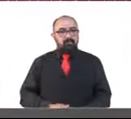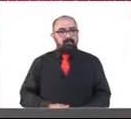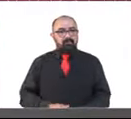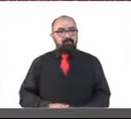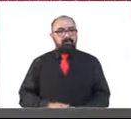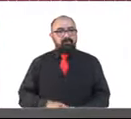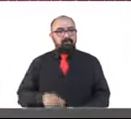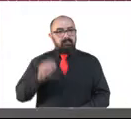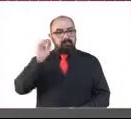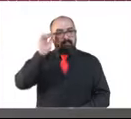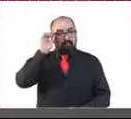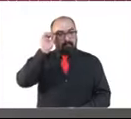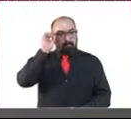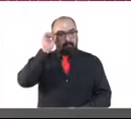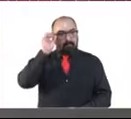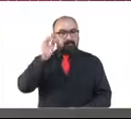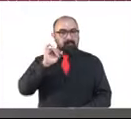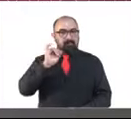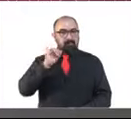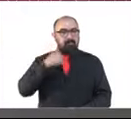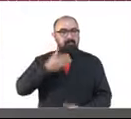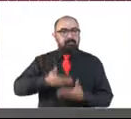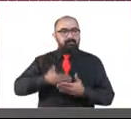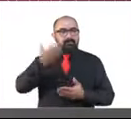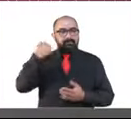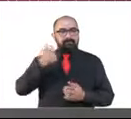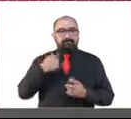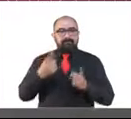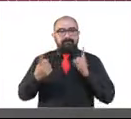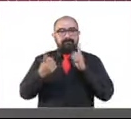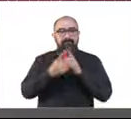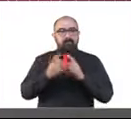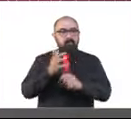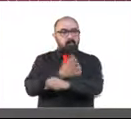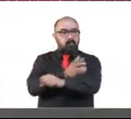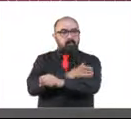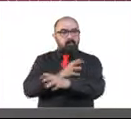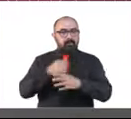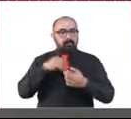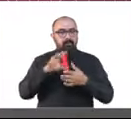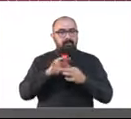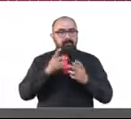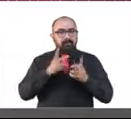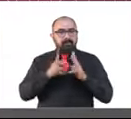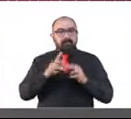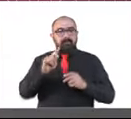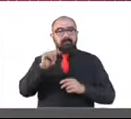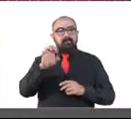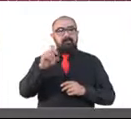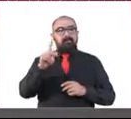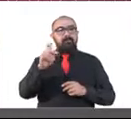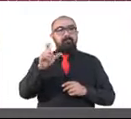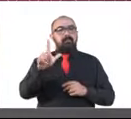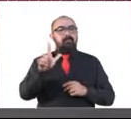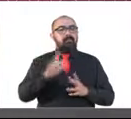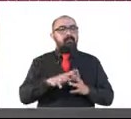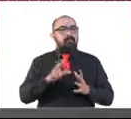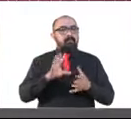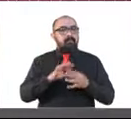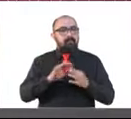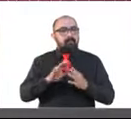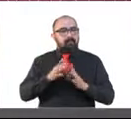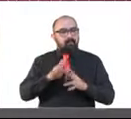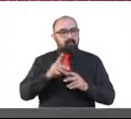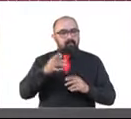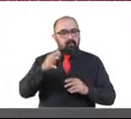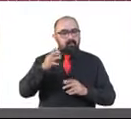Solo quería, el otro día estuve con un compañero en Topilejo que recibe, es beneficiario del programa Altépetl, que además